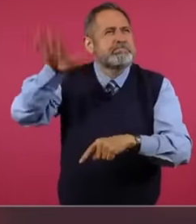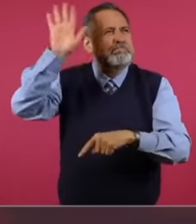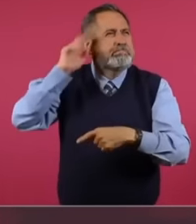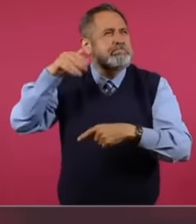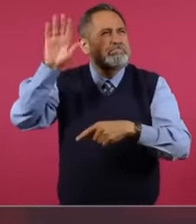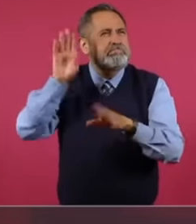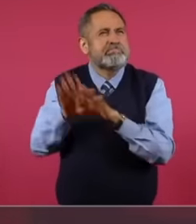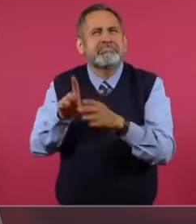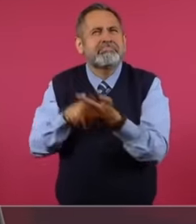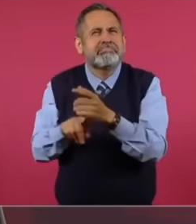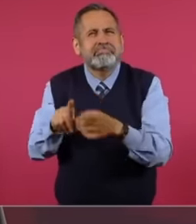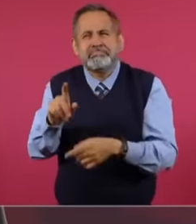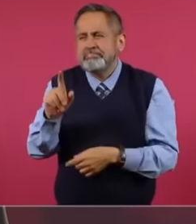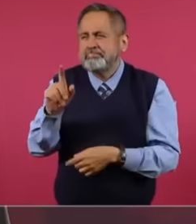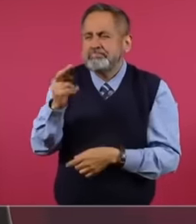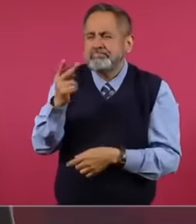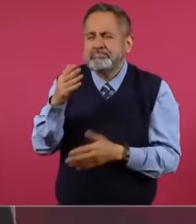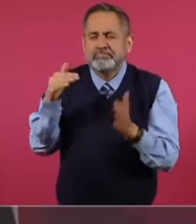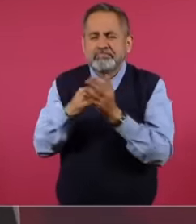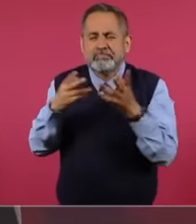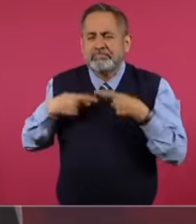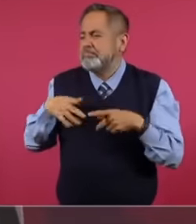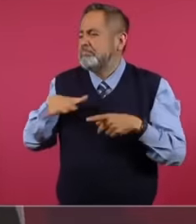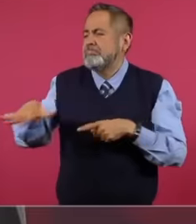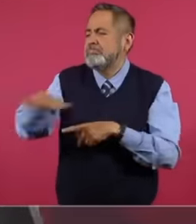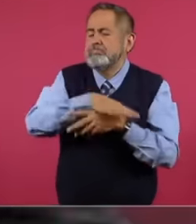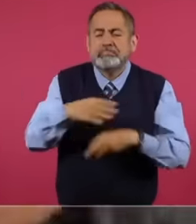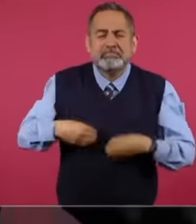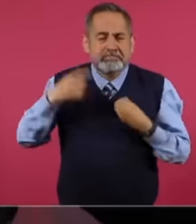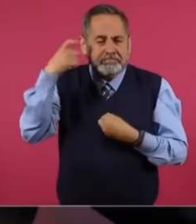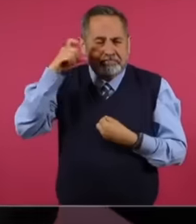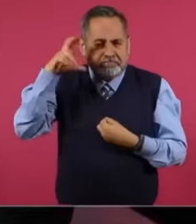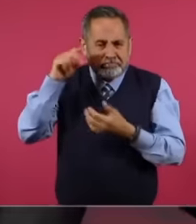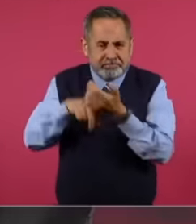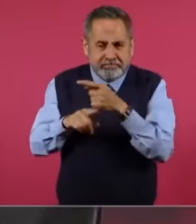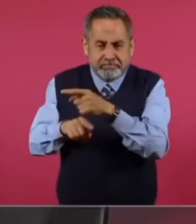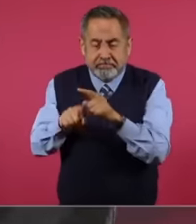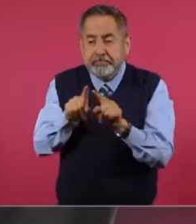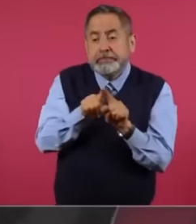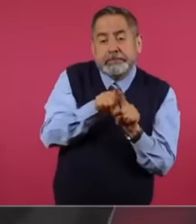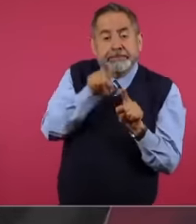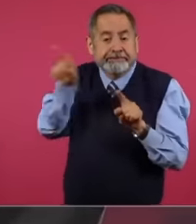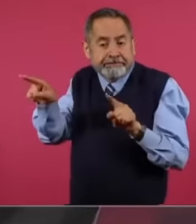24.000, 25.000 habitantes, mientras Yucatán